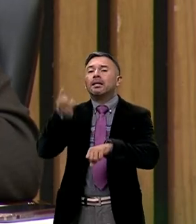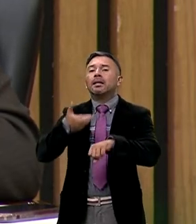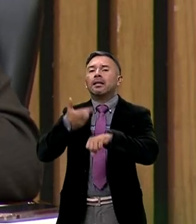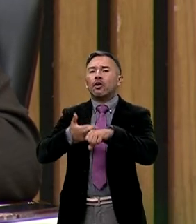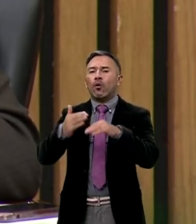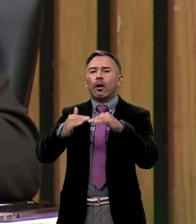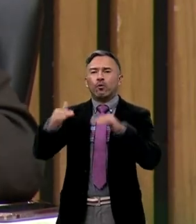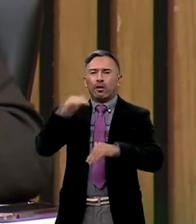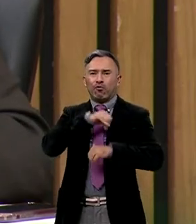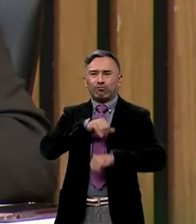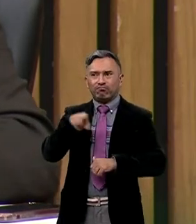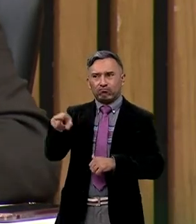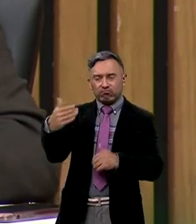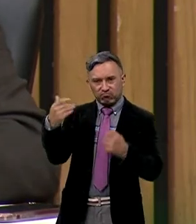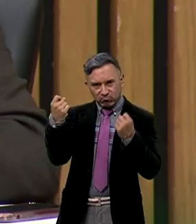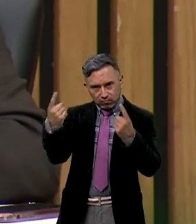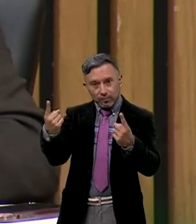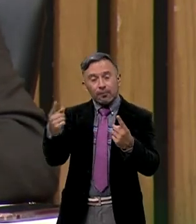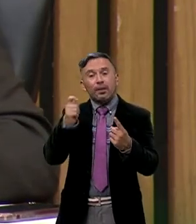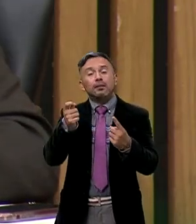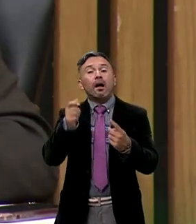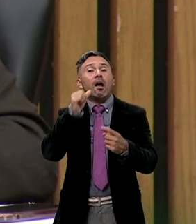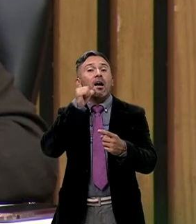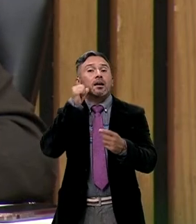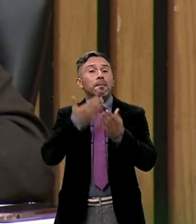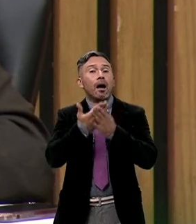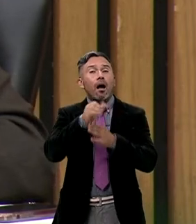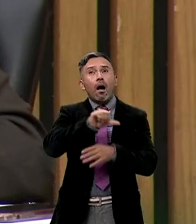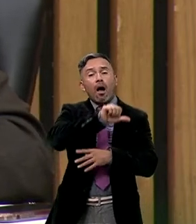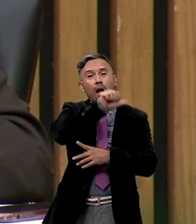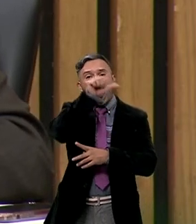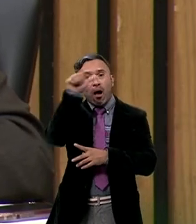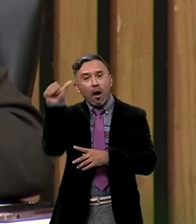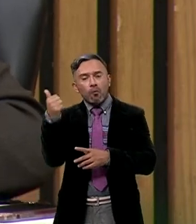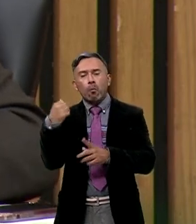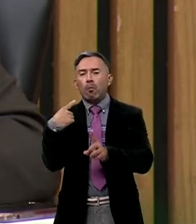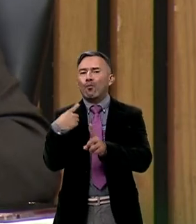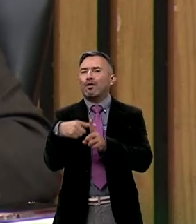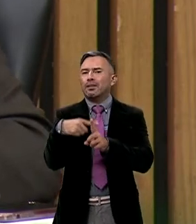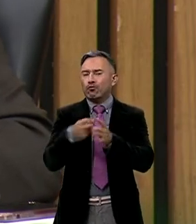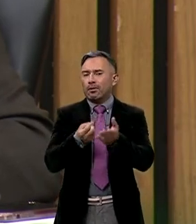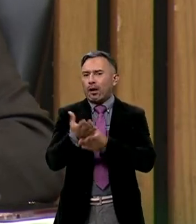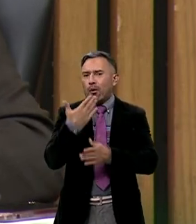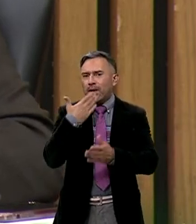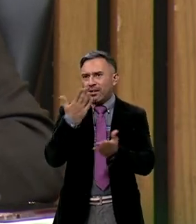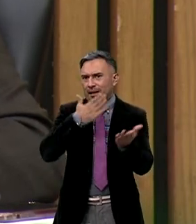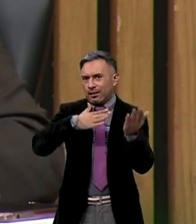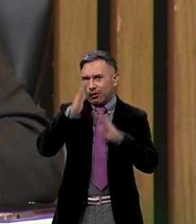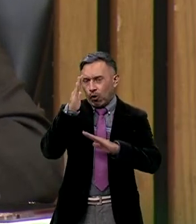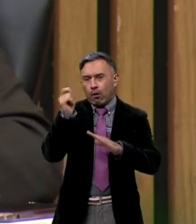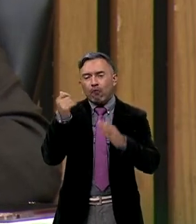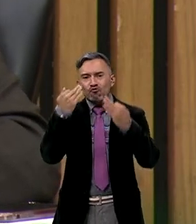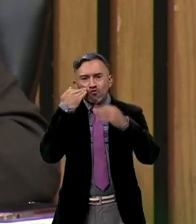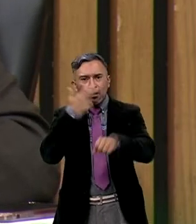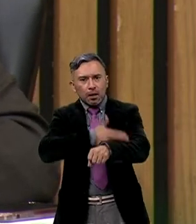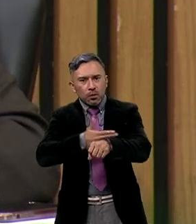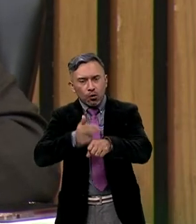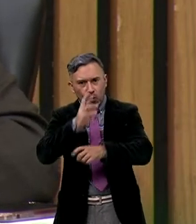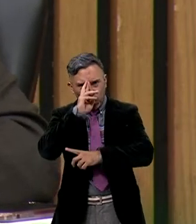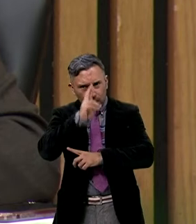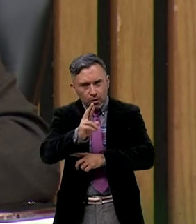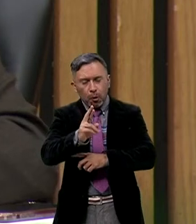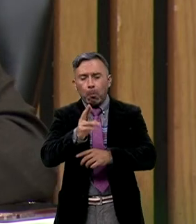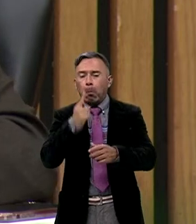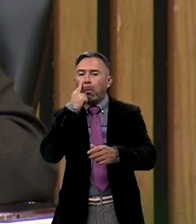se consolida que fue una jornada de éxito una jornada transparente honorable libre en paz social